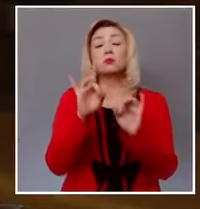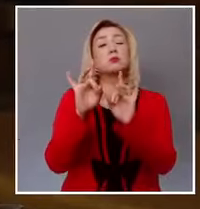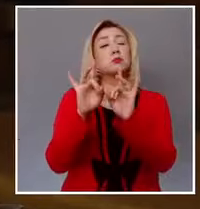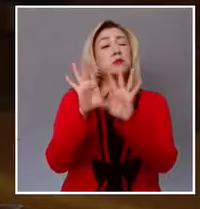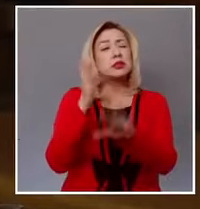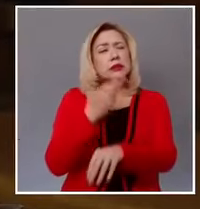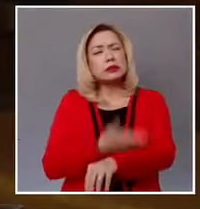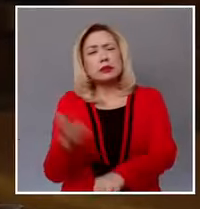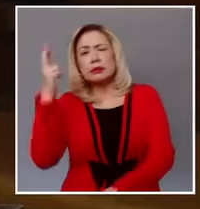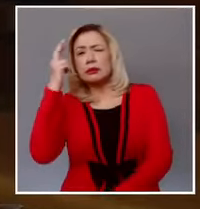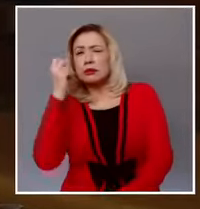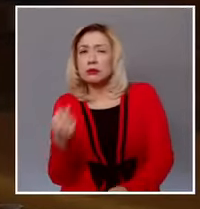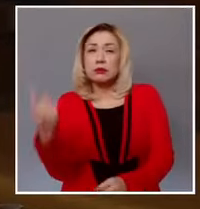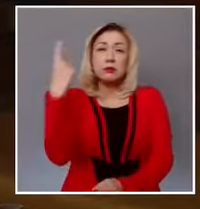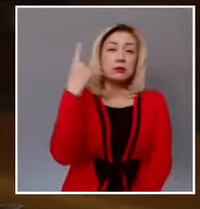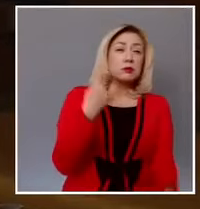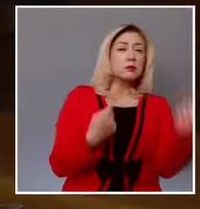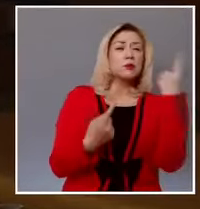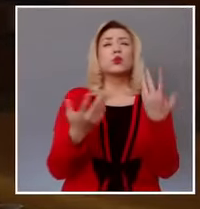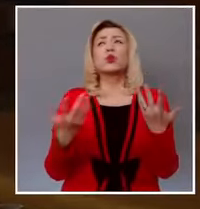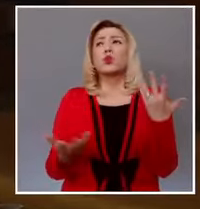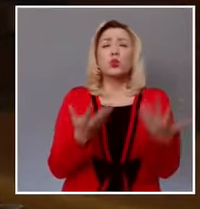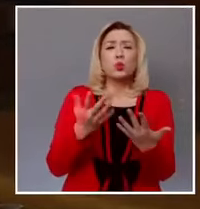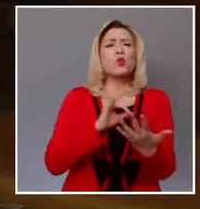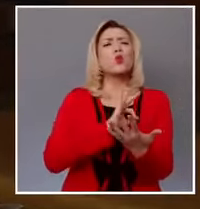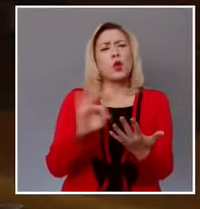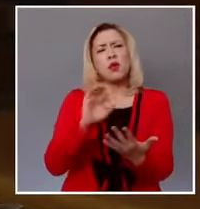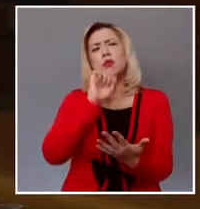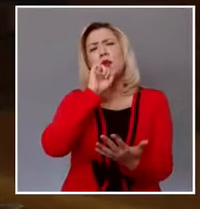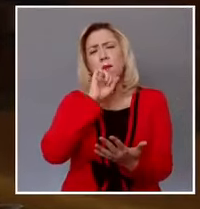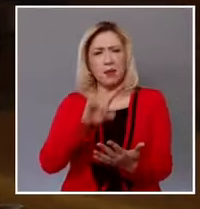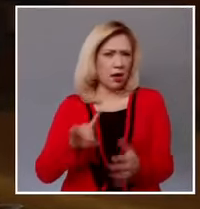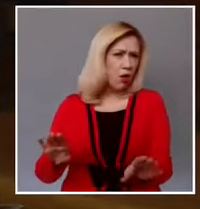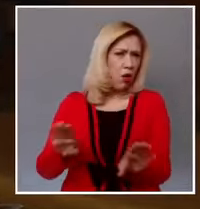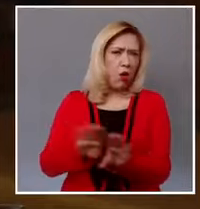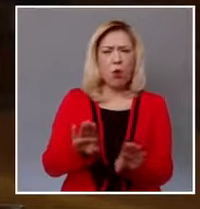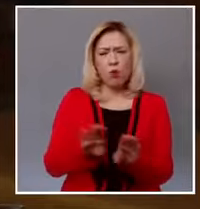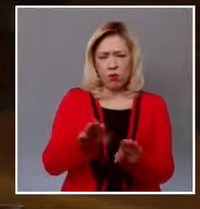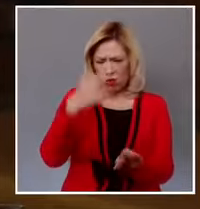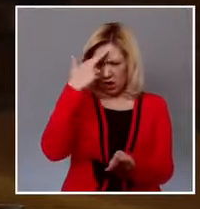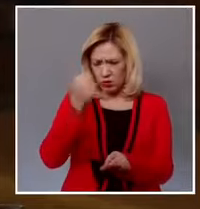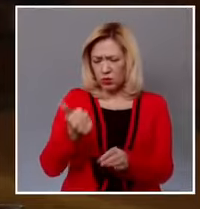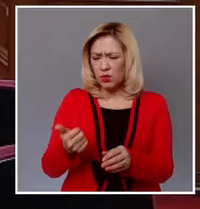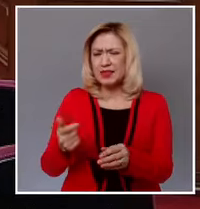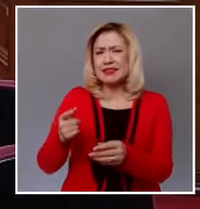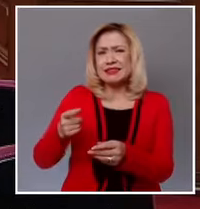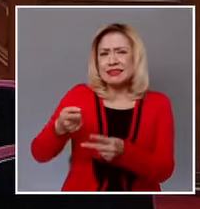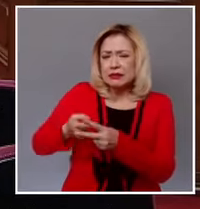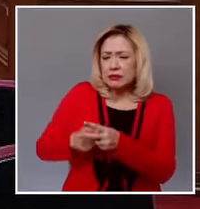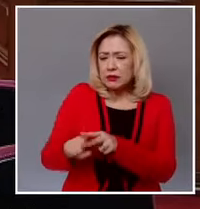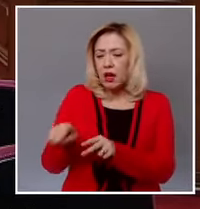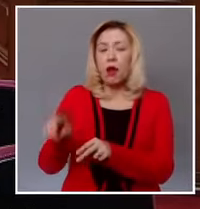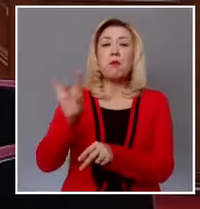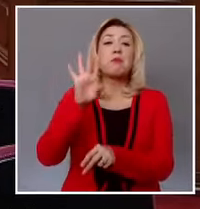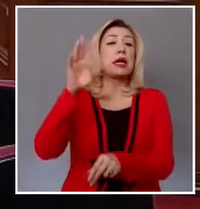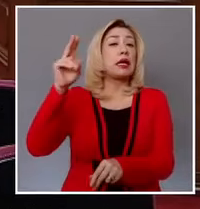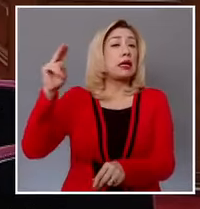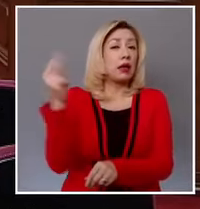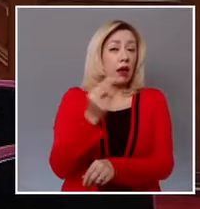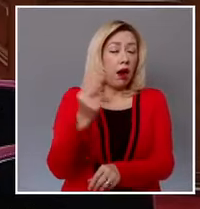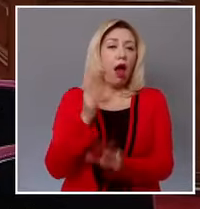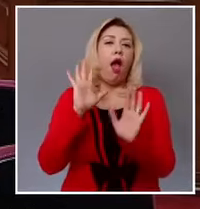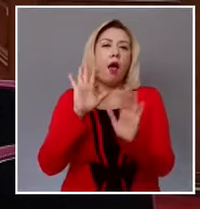podrá recurrirse al origen de esos actos cuando así lo requiera el caso. Para el canal del Poder Judicial de